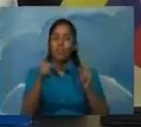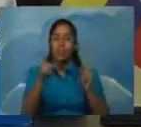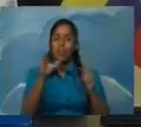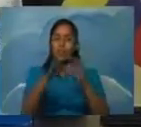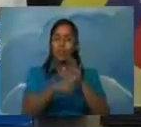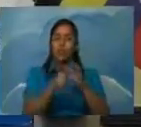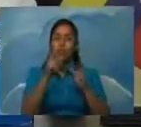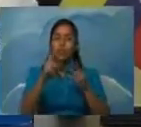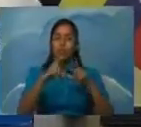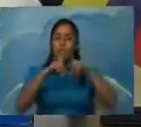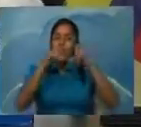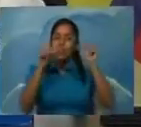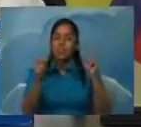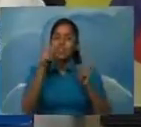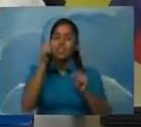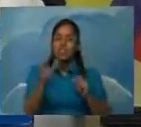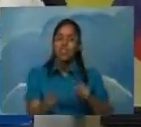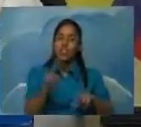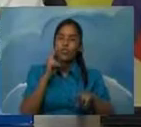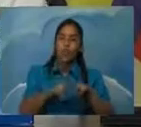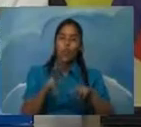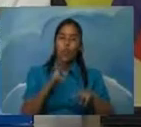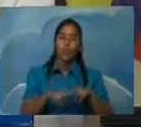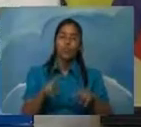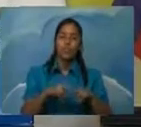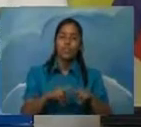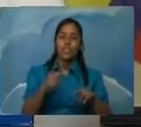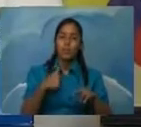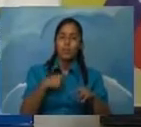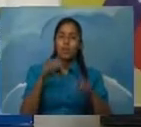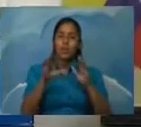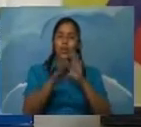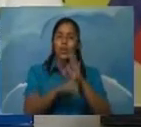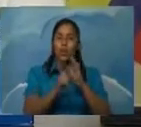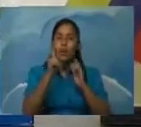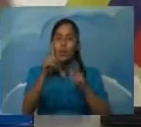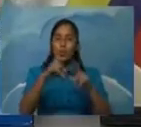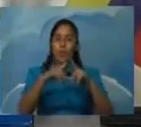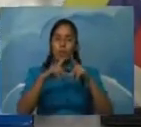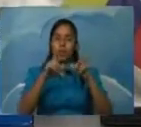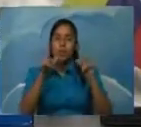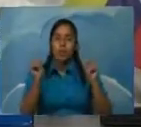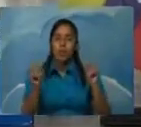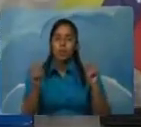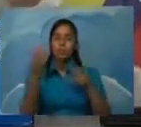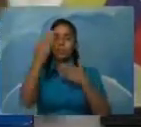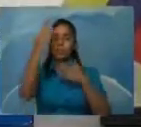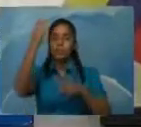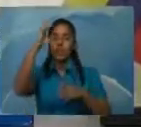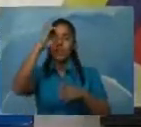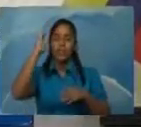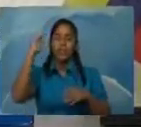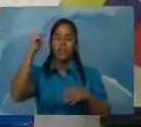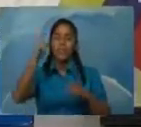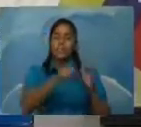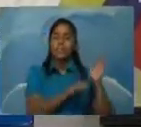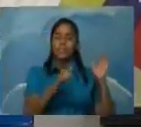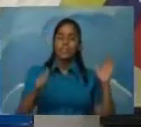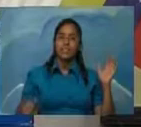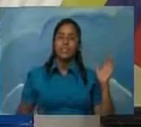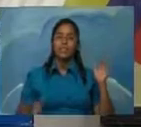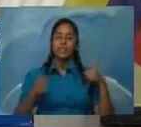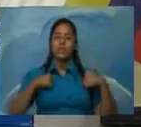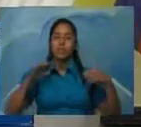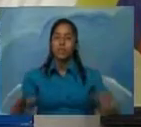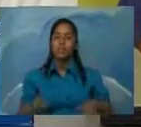empanada. Siendo un niño, me robé una empanada. Oiga, gracias a Dios que el Señor me salvó a